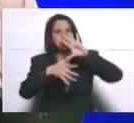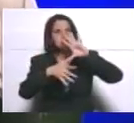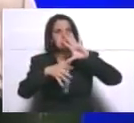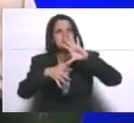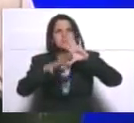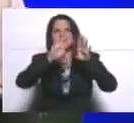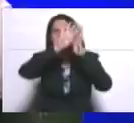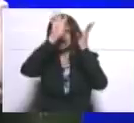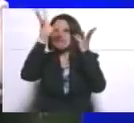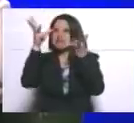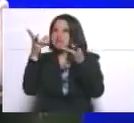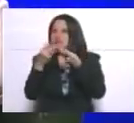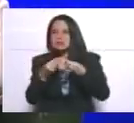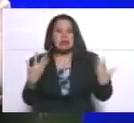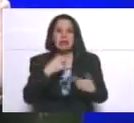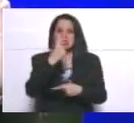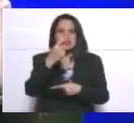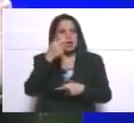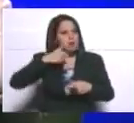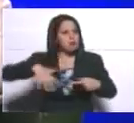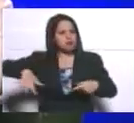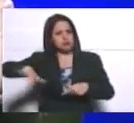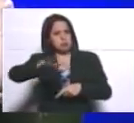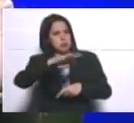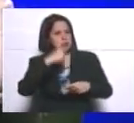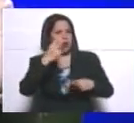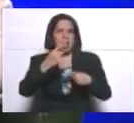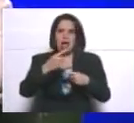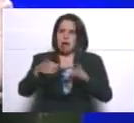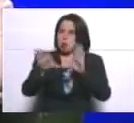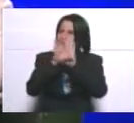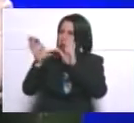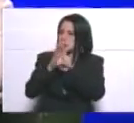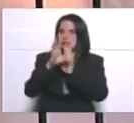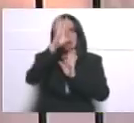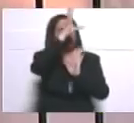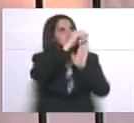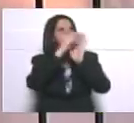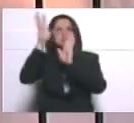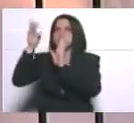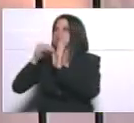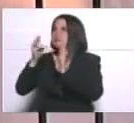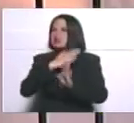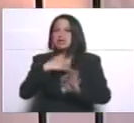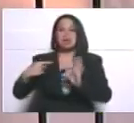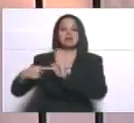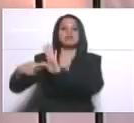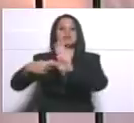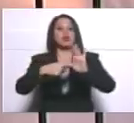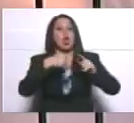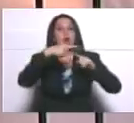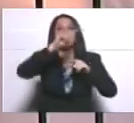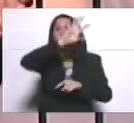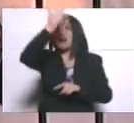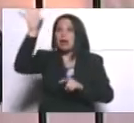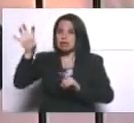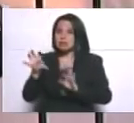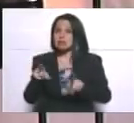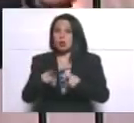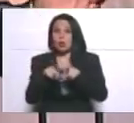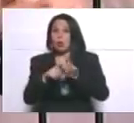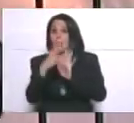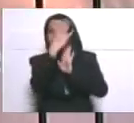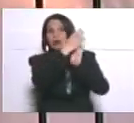a escuchar voces de los pueblos a decir constituyente. Exactamente, eso es bien importante mencionarlo también, Delcy. Hay pueblos, hemos visto